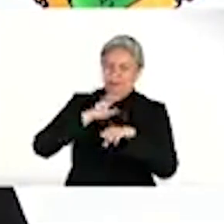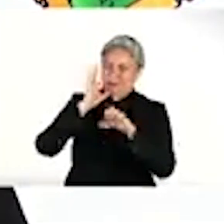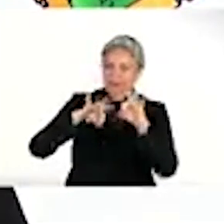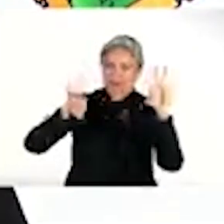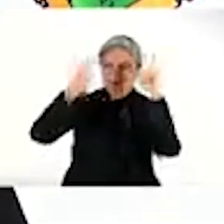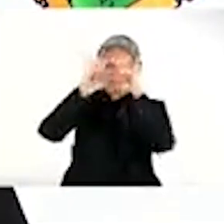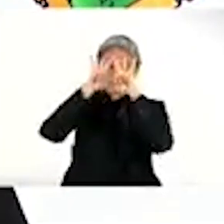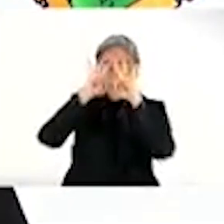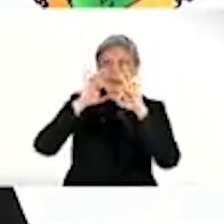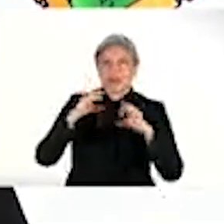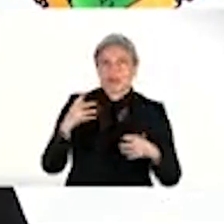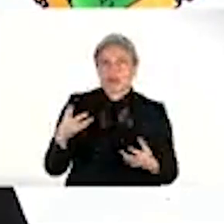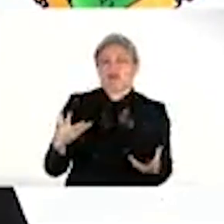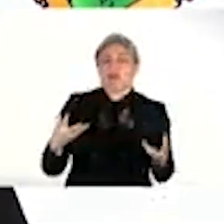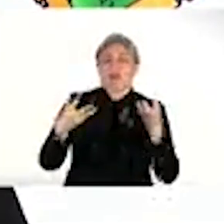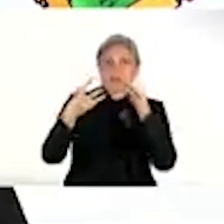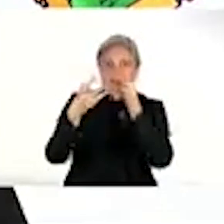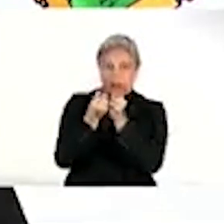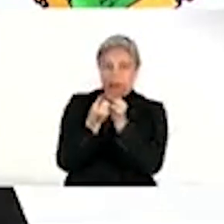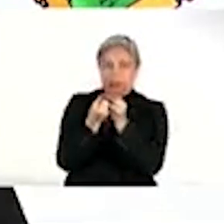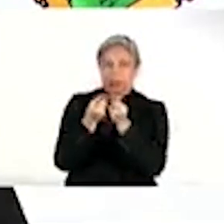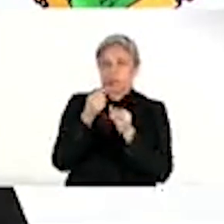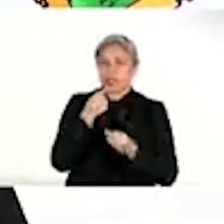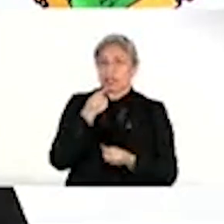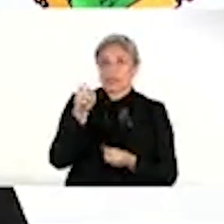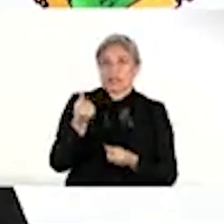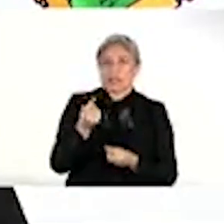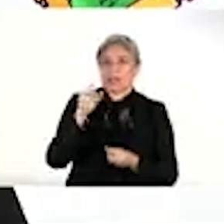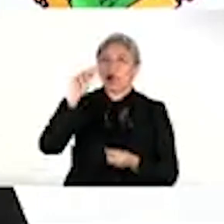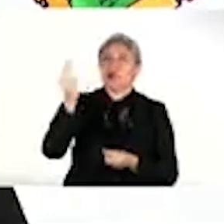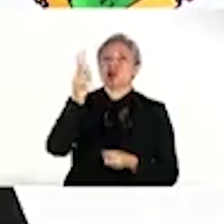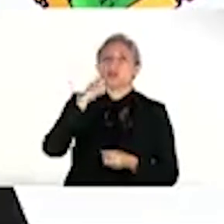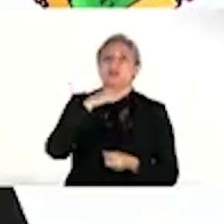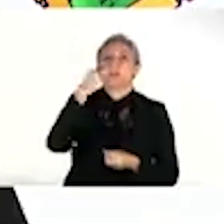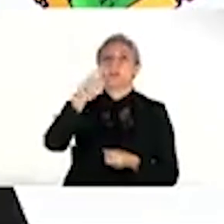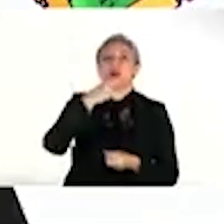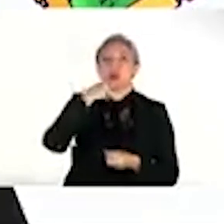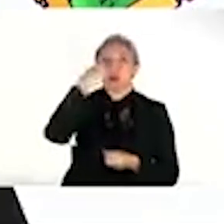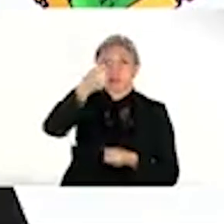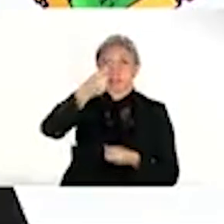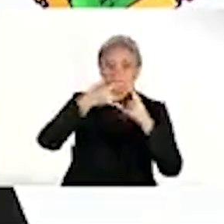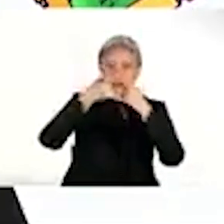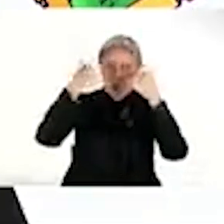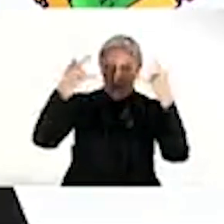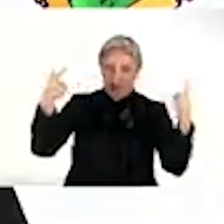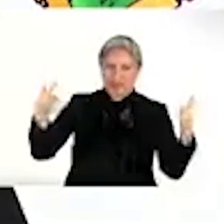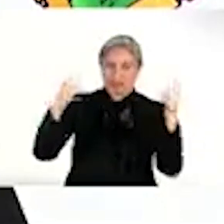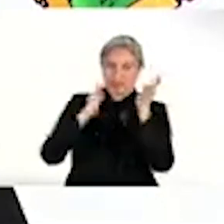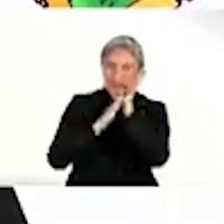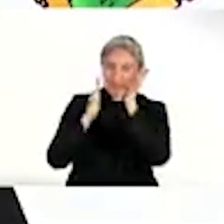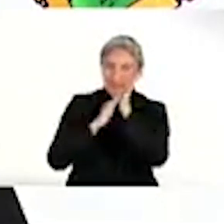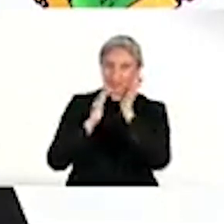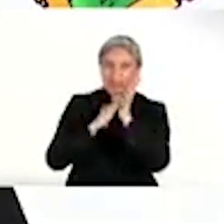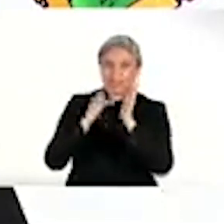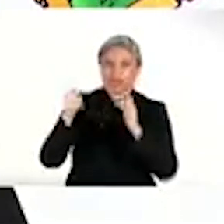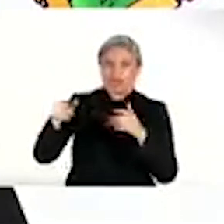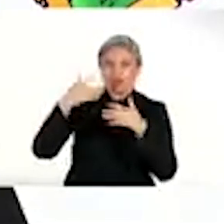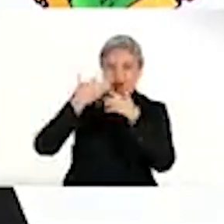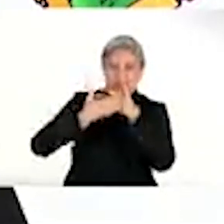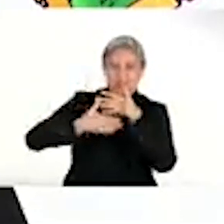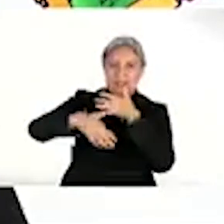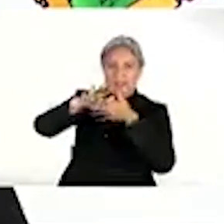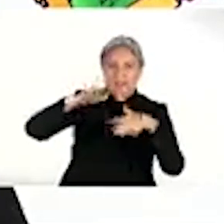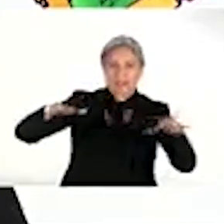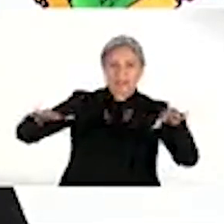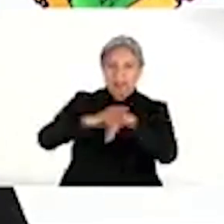ustedes a la voz universitaria que celebra su historia, su destino y su transformación.